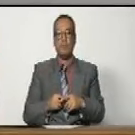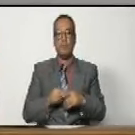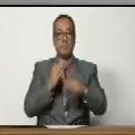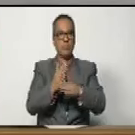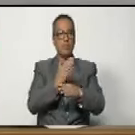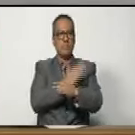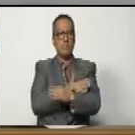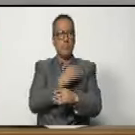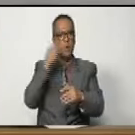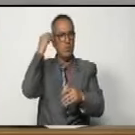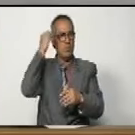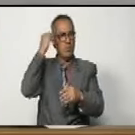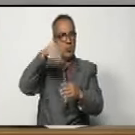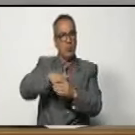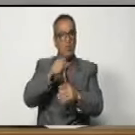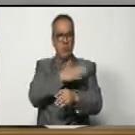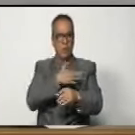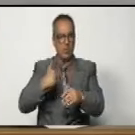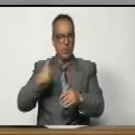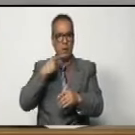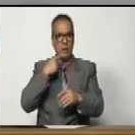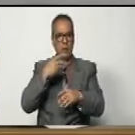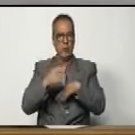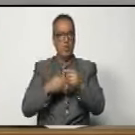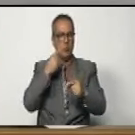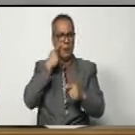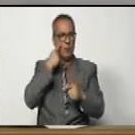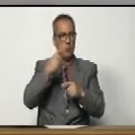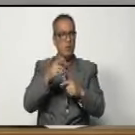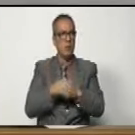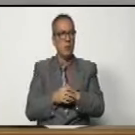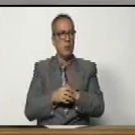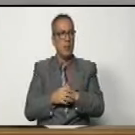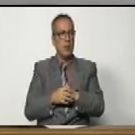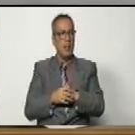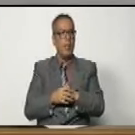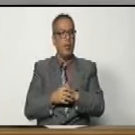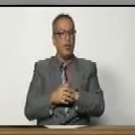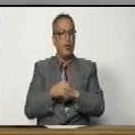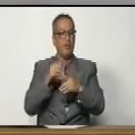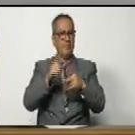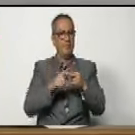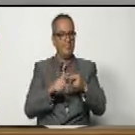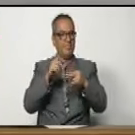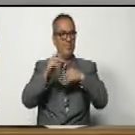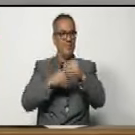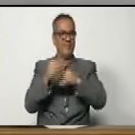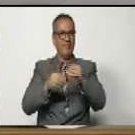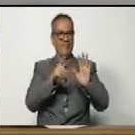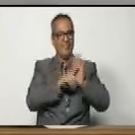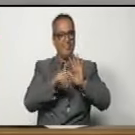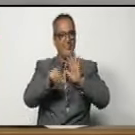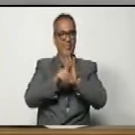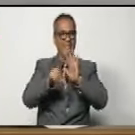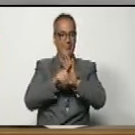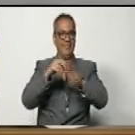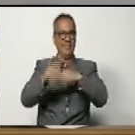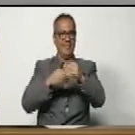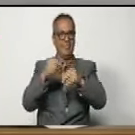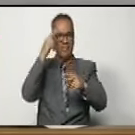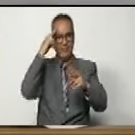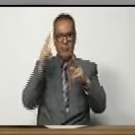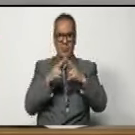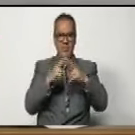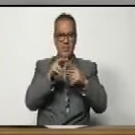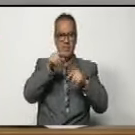Antes de someter a consideración, quiero hacer una observación de lo que llaman técnica legislativa, que yo no conozco mucho de eso,